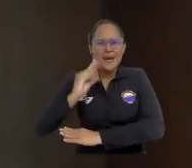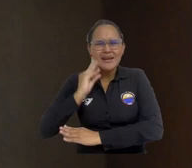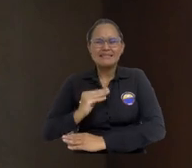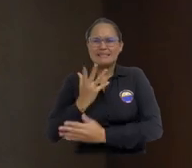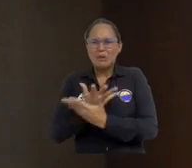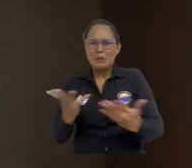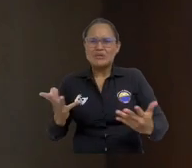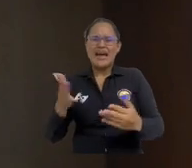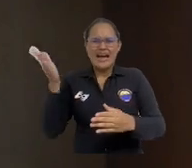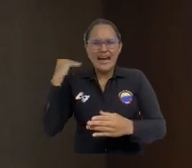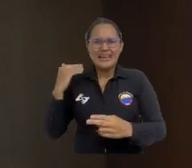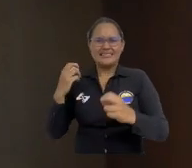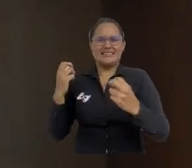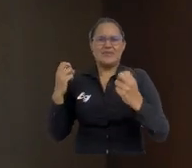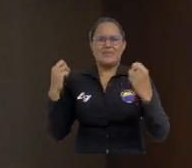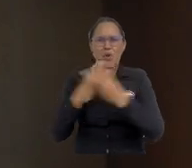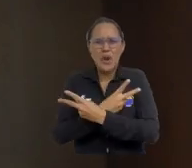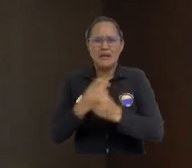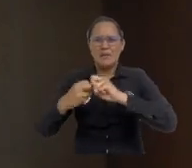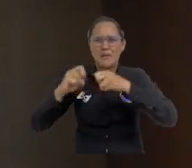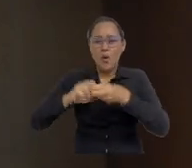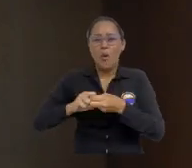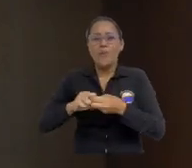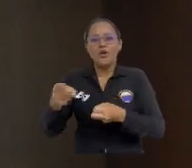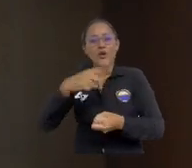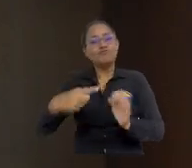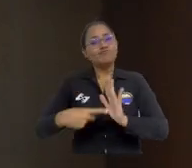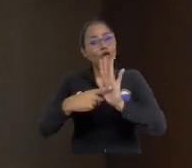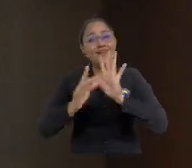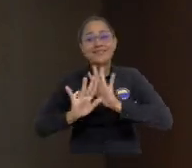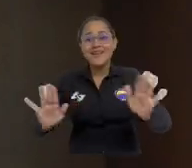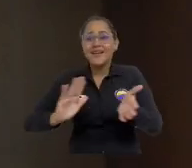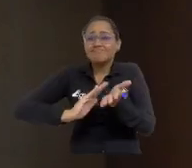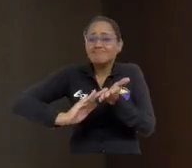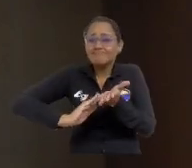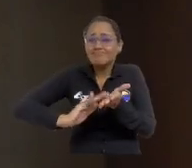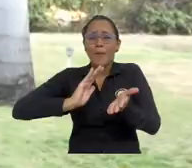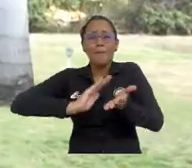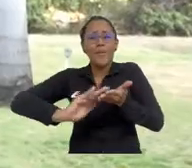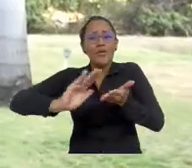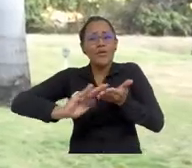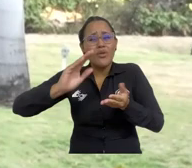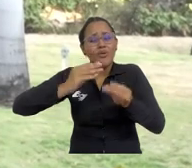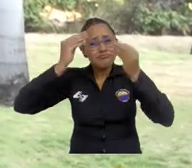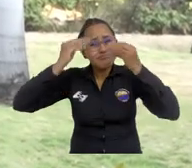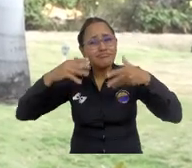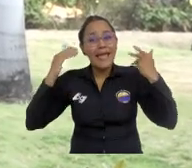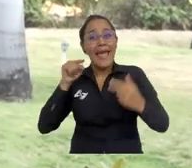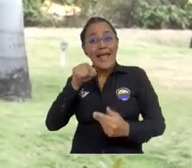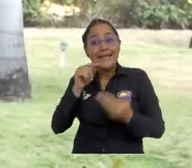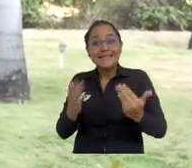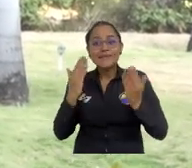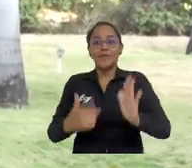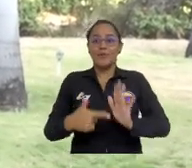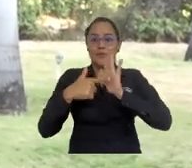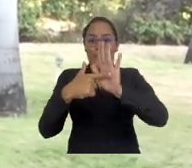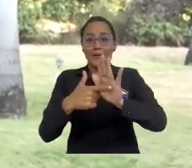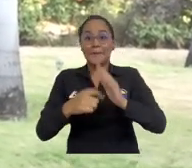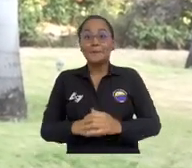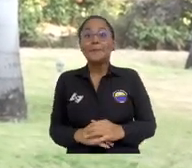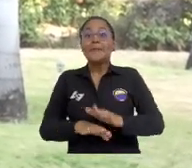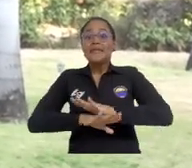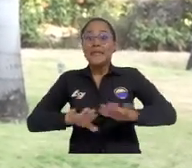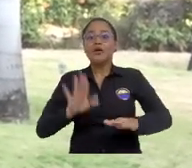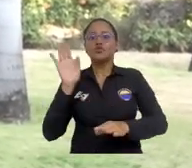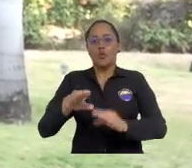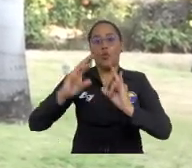esa experiencia de perdón, ¿sí?, entre actores de un conflicto? De ese trabajo de mediación que va a realizar la